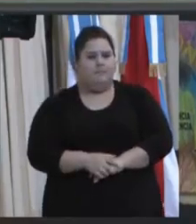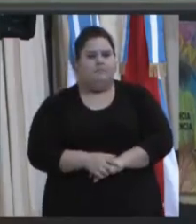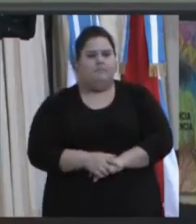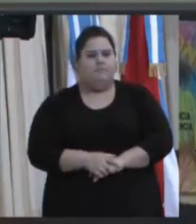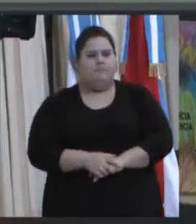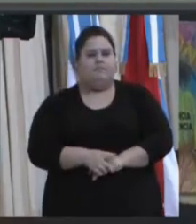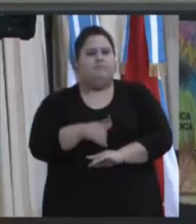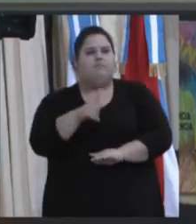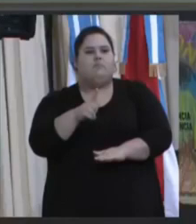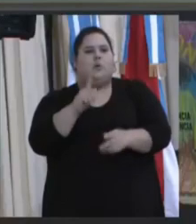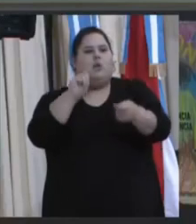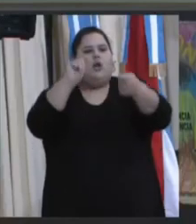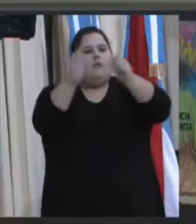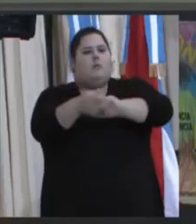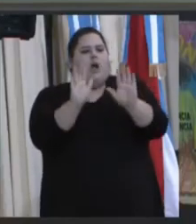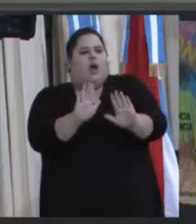por qué no se queda ahí la reforma?